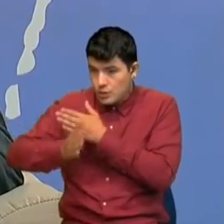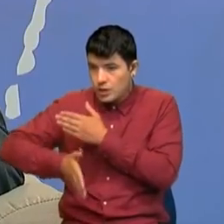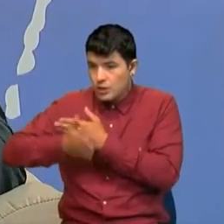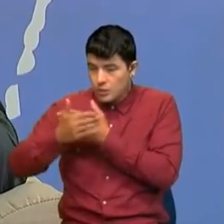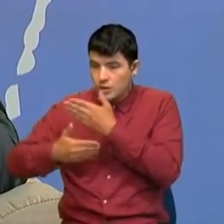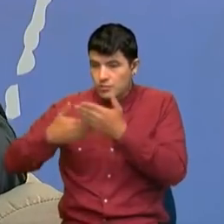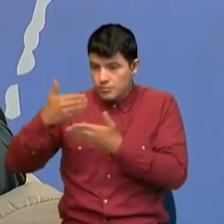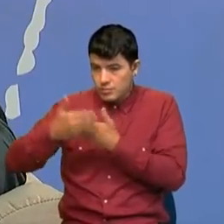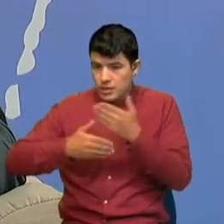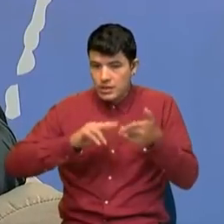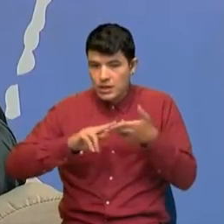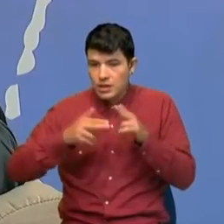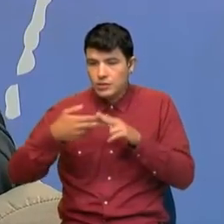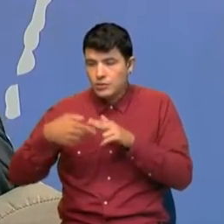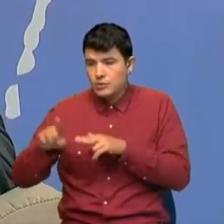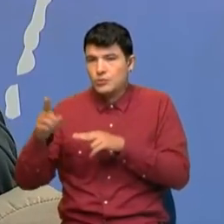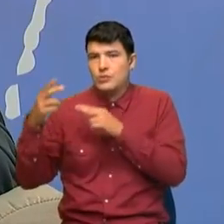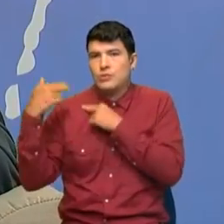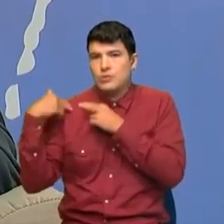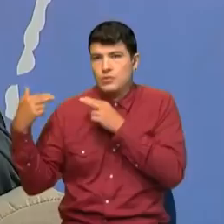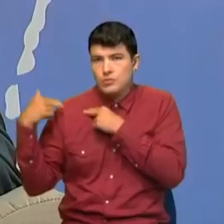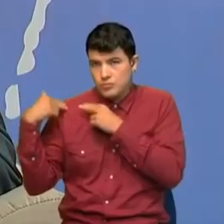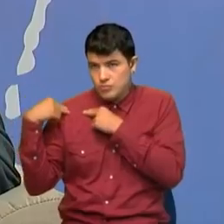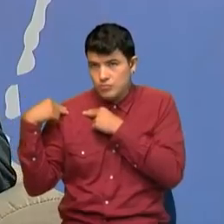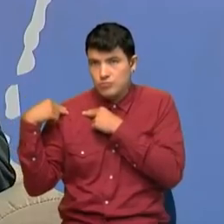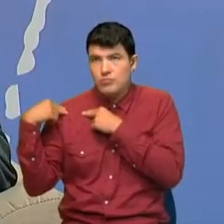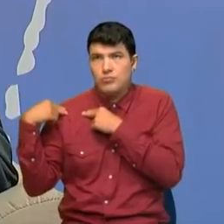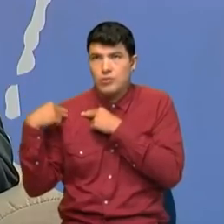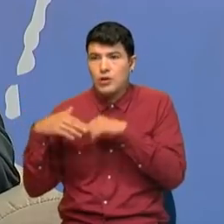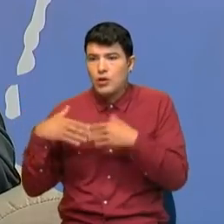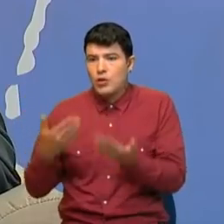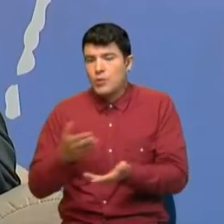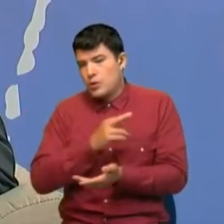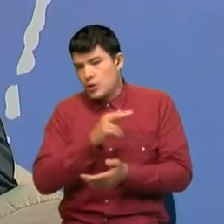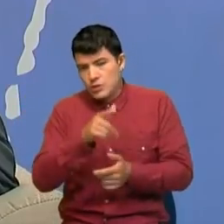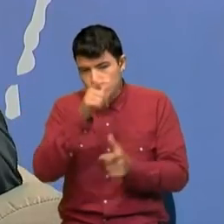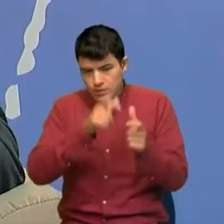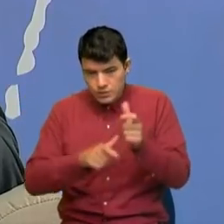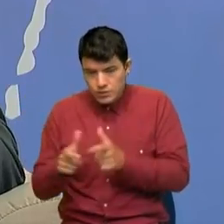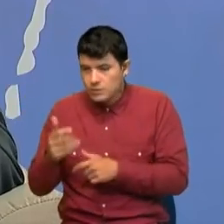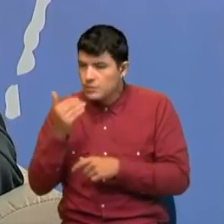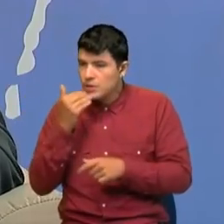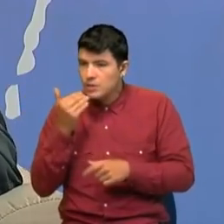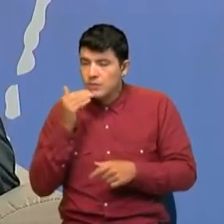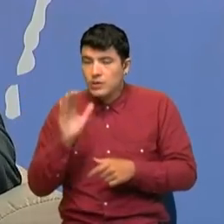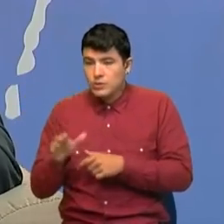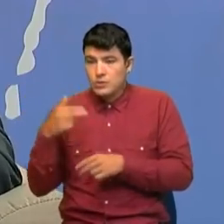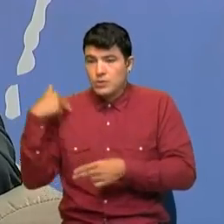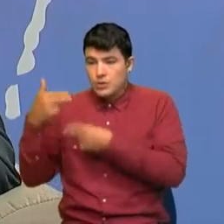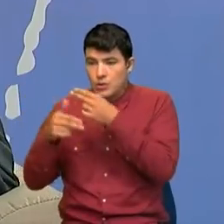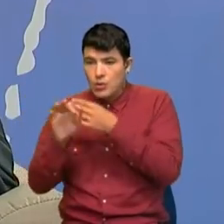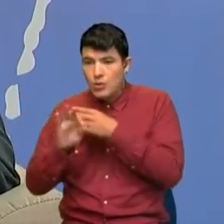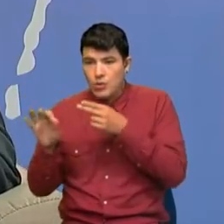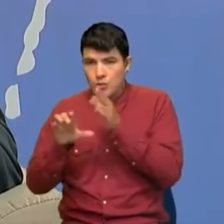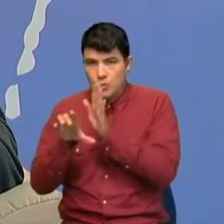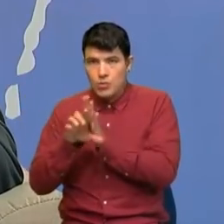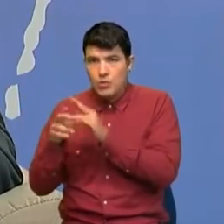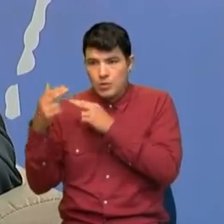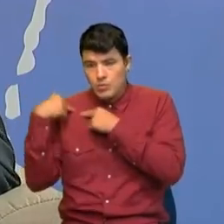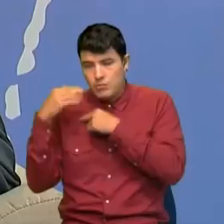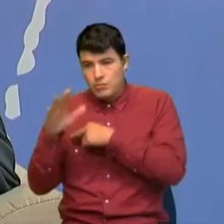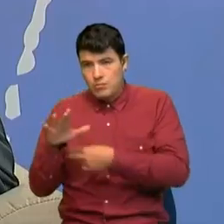existencia respecto a sus obligaciones como tal a través de otras personas, ya sean sus herederos o sus legatarios, en este